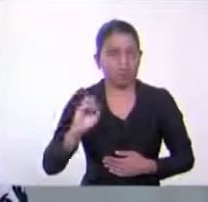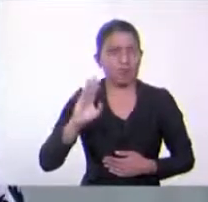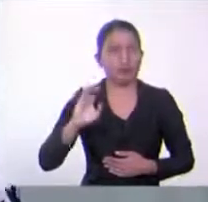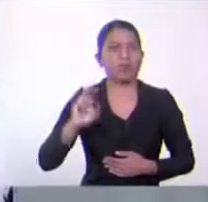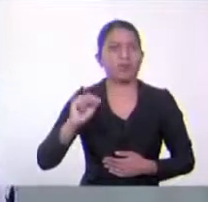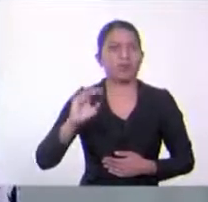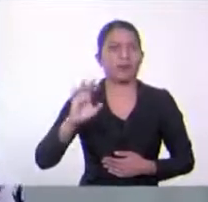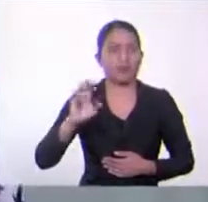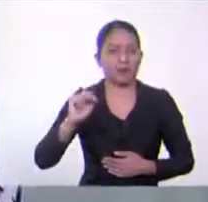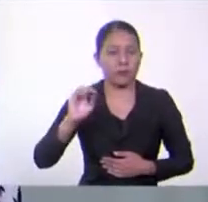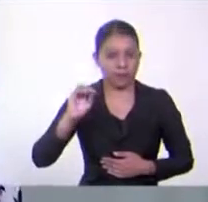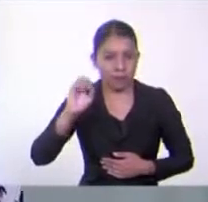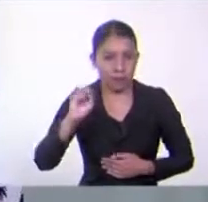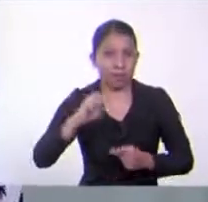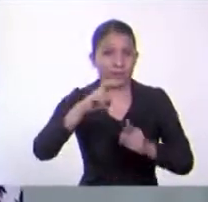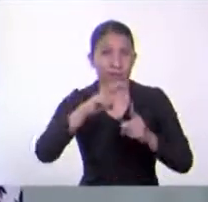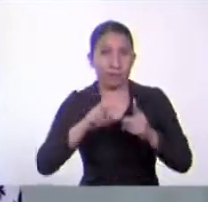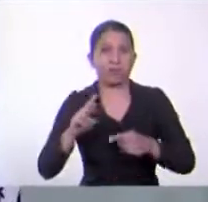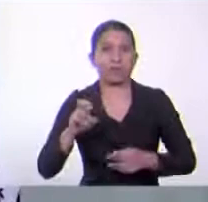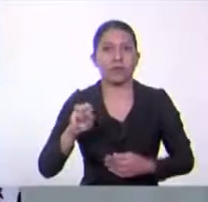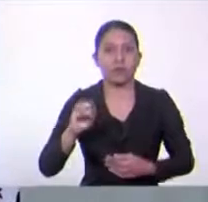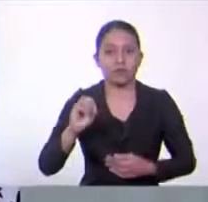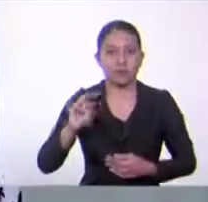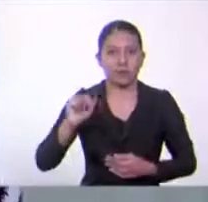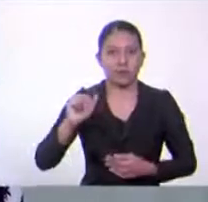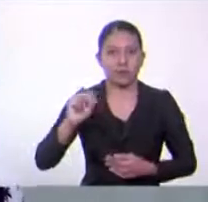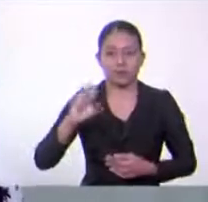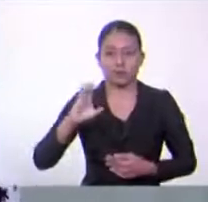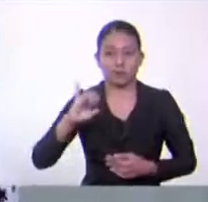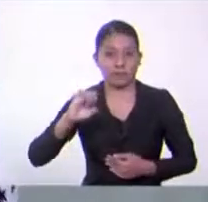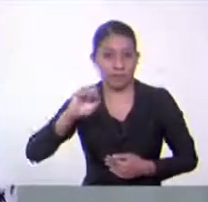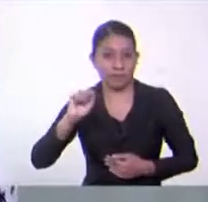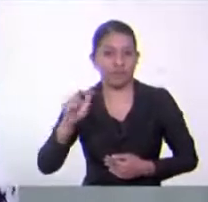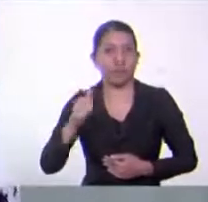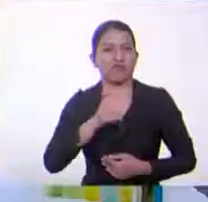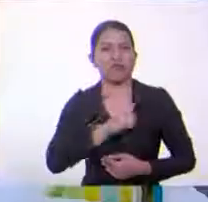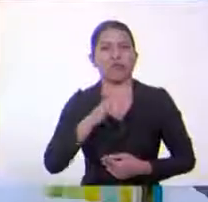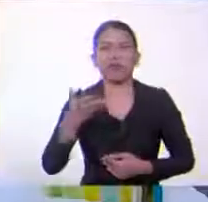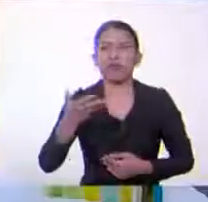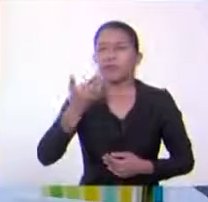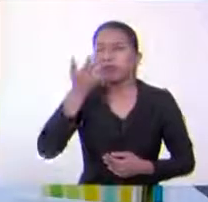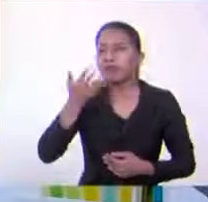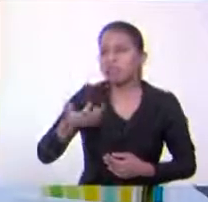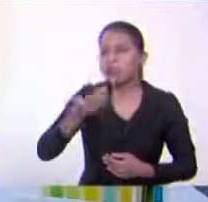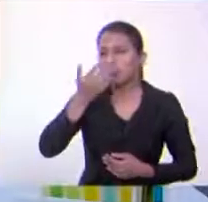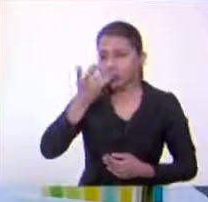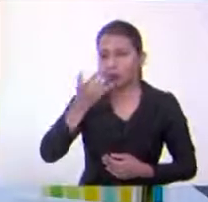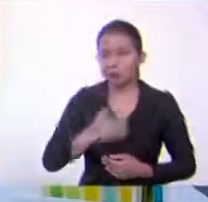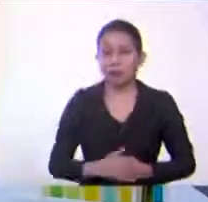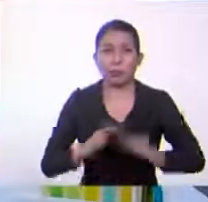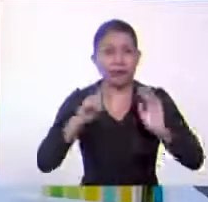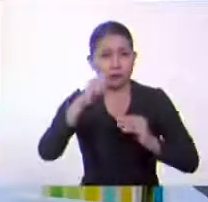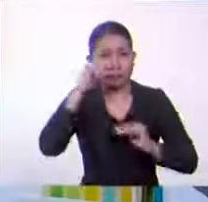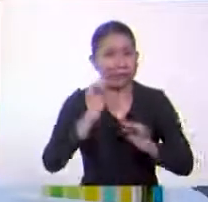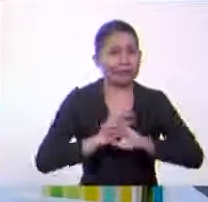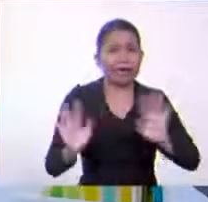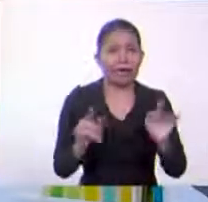característica muy peculiar, que es la resonancia, la encargada de darle la aromaticidad. Pero no solo